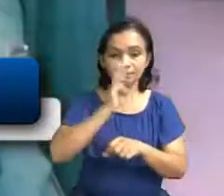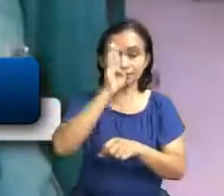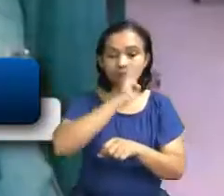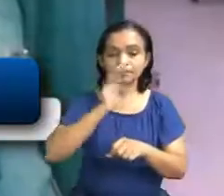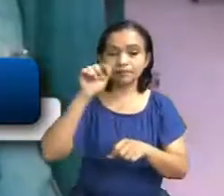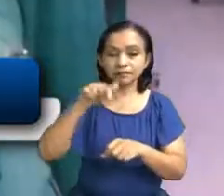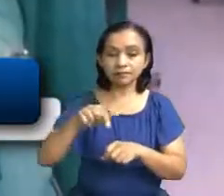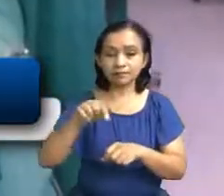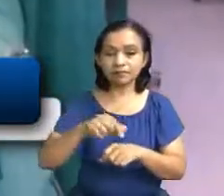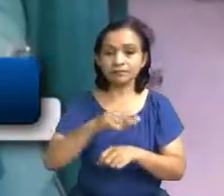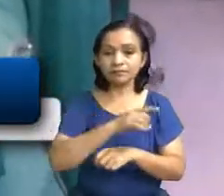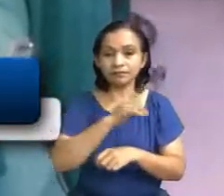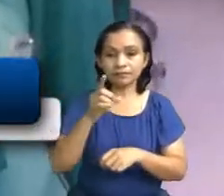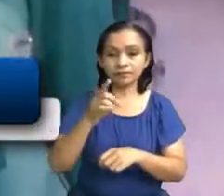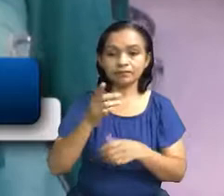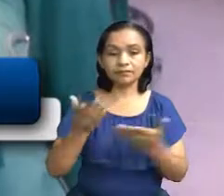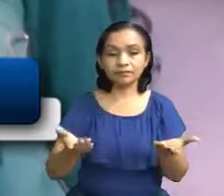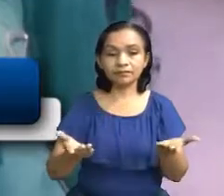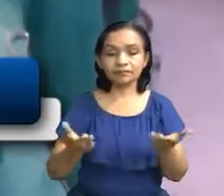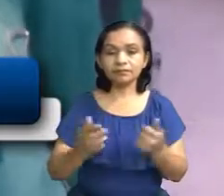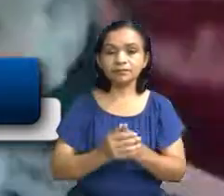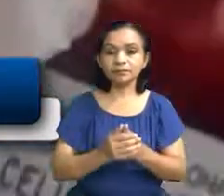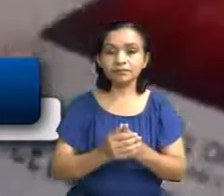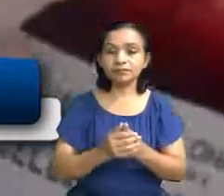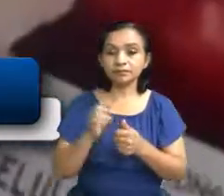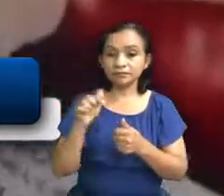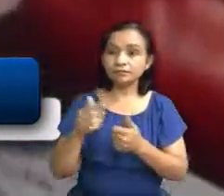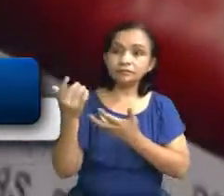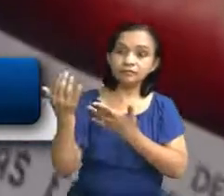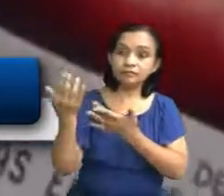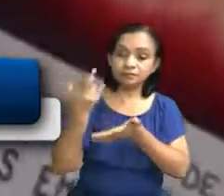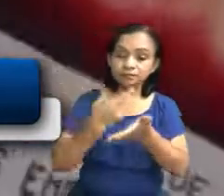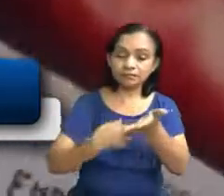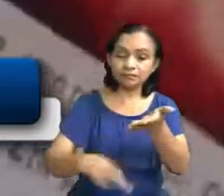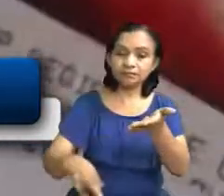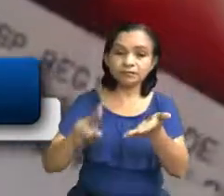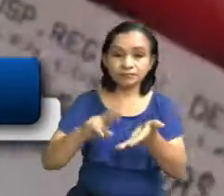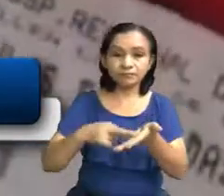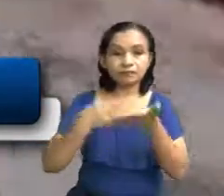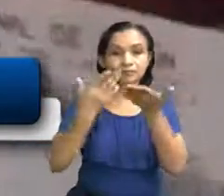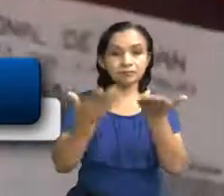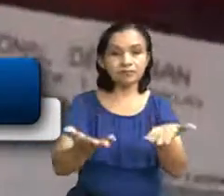estamos hoy, así que pueden hacer un donativo de sangre. Todavía hasta ahora estamos colectando sangre.